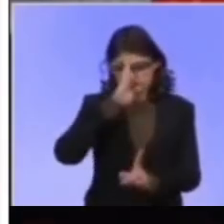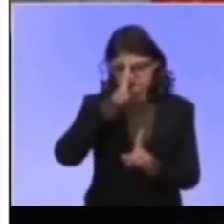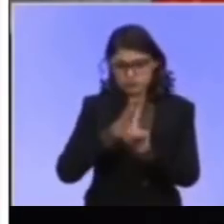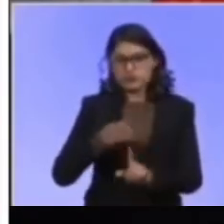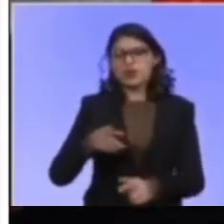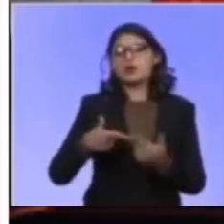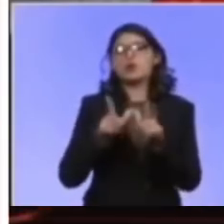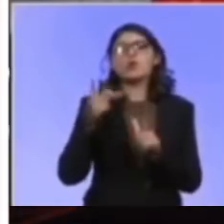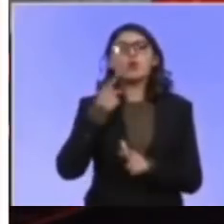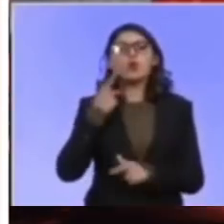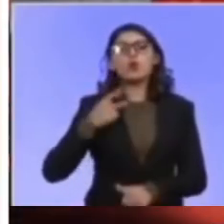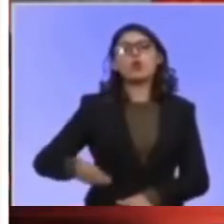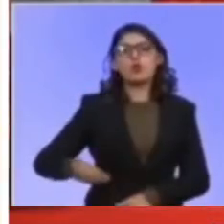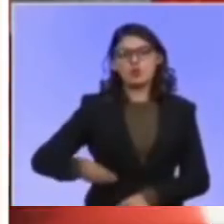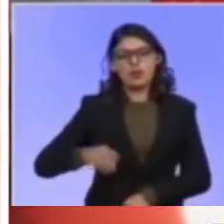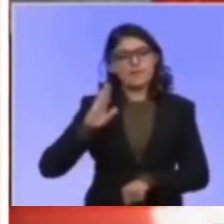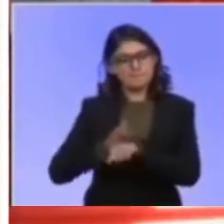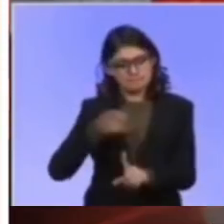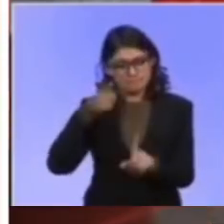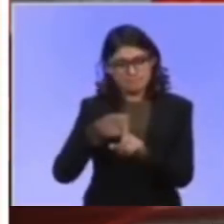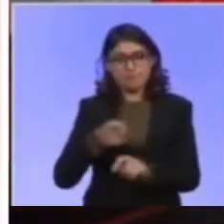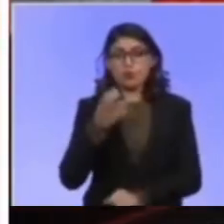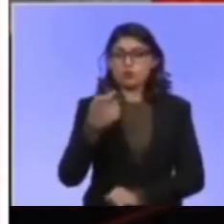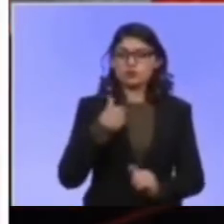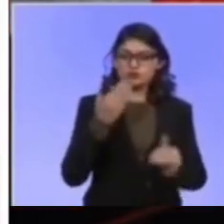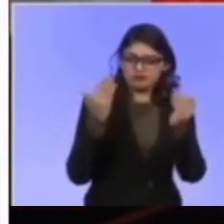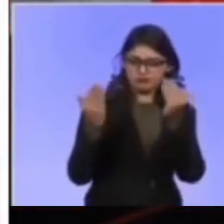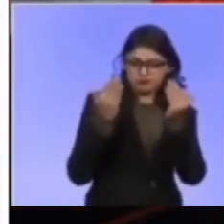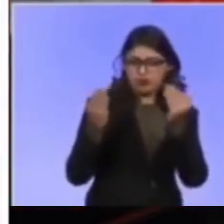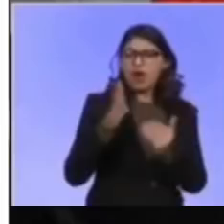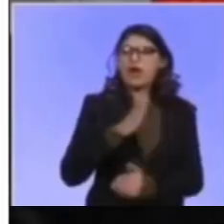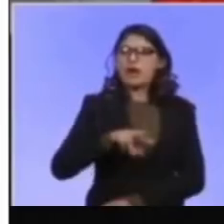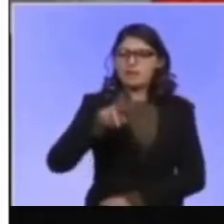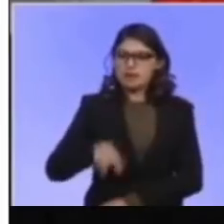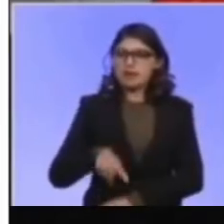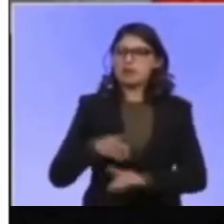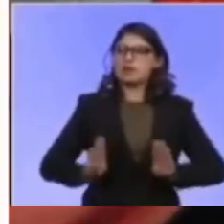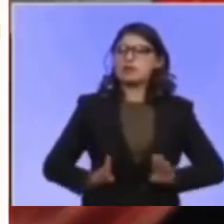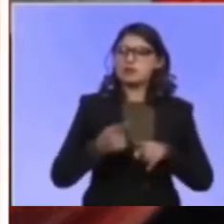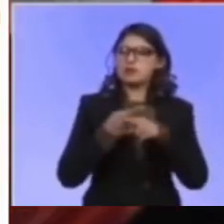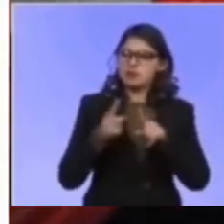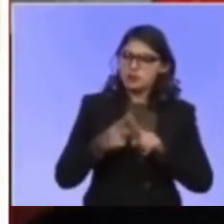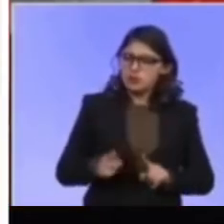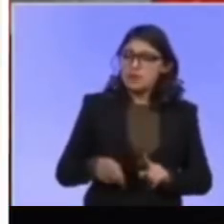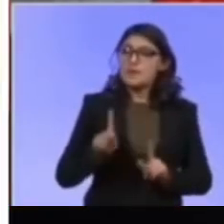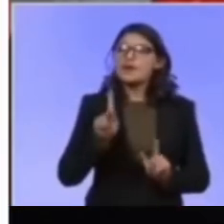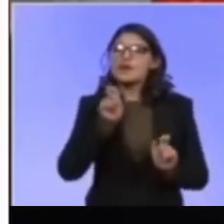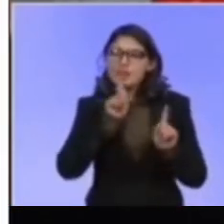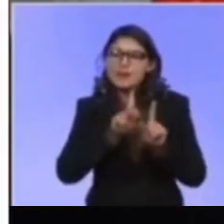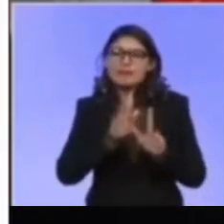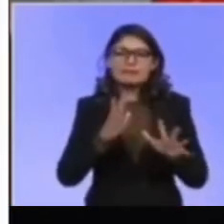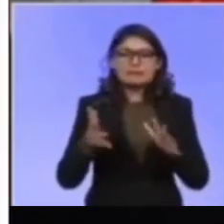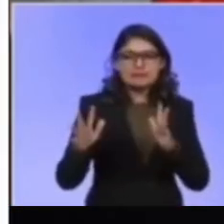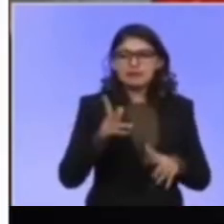denotan siente cierta parcialidad amigos y amigas yo no diría cierta parcialidad completa